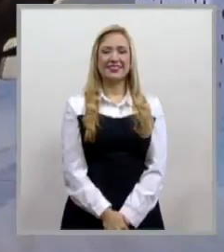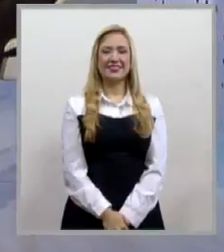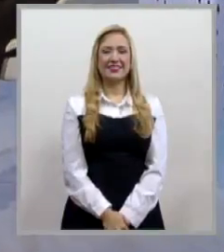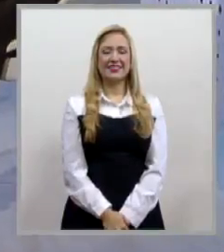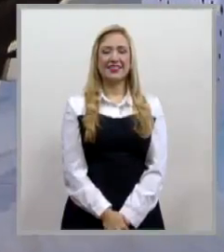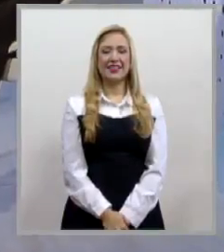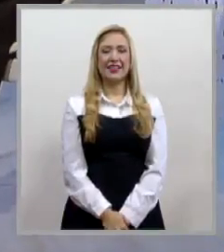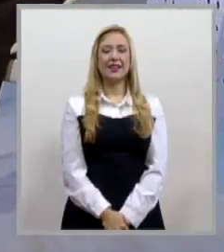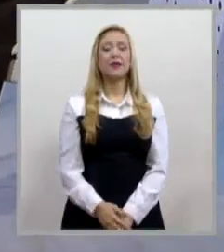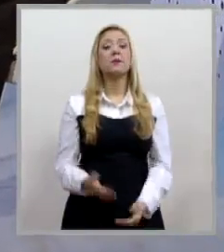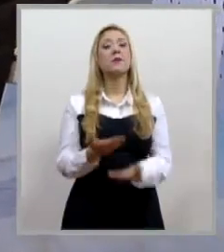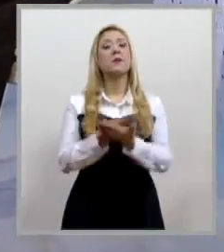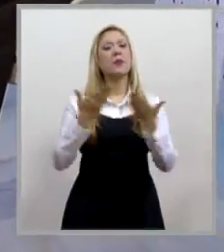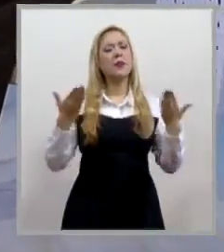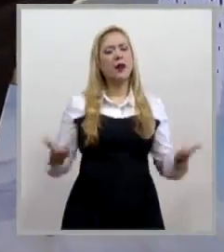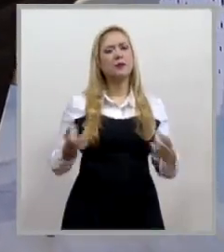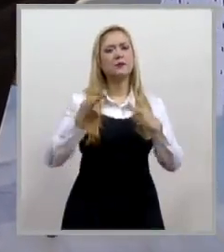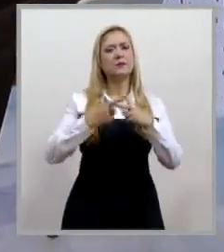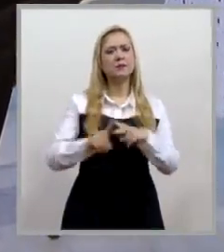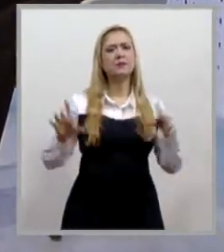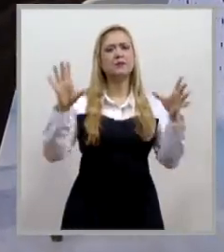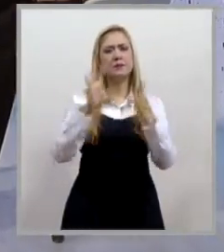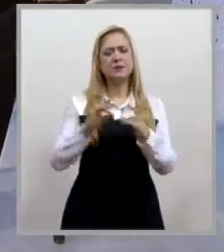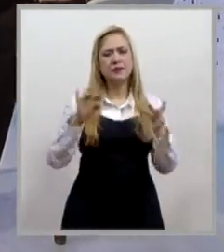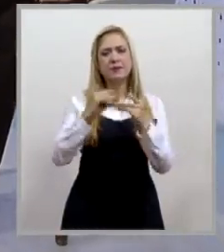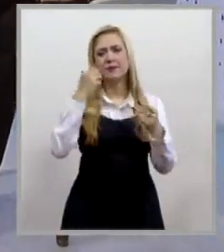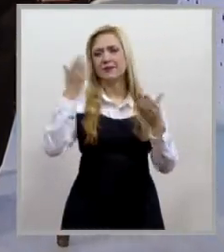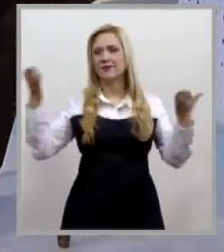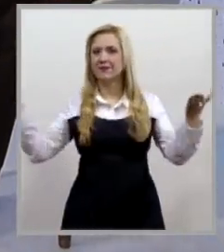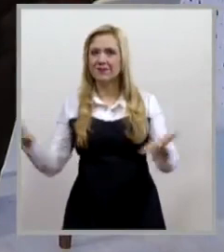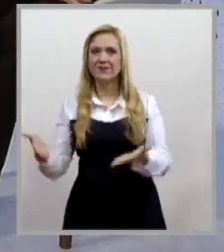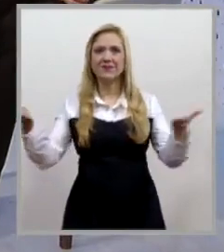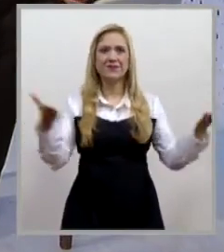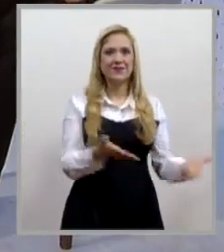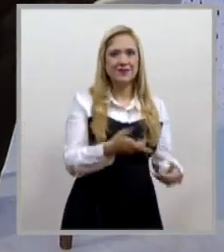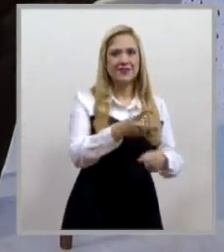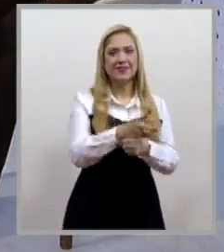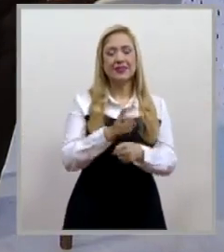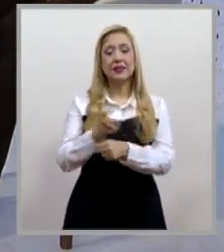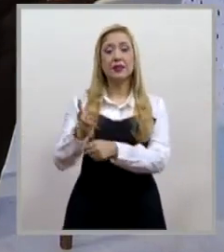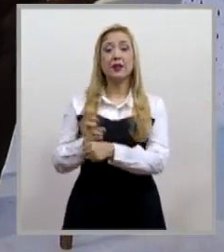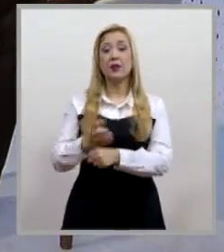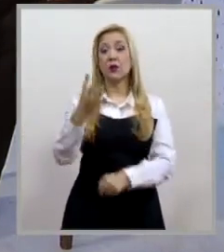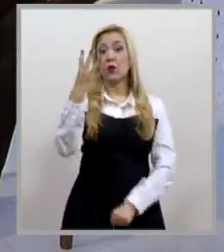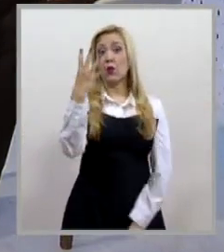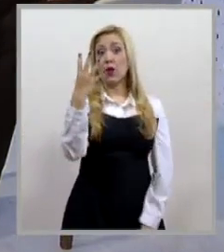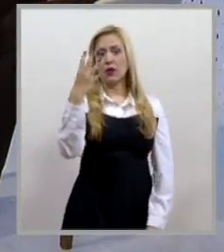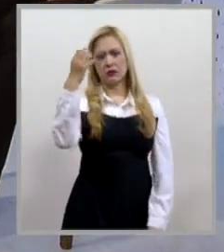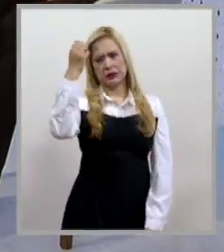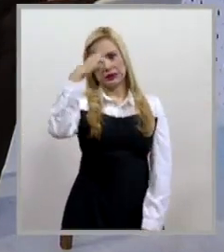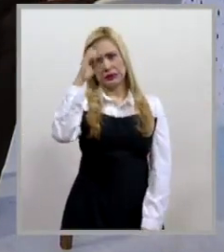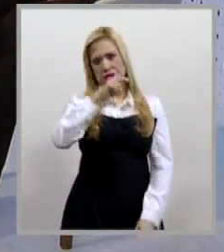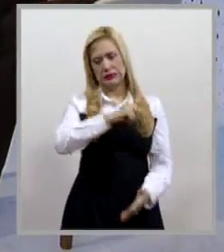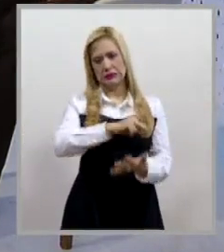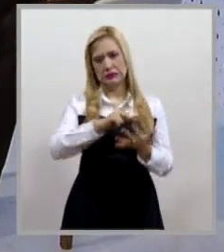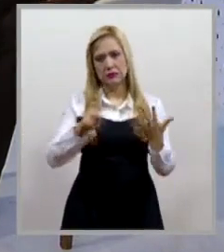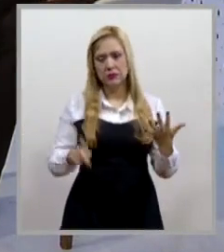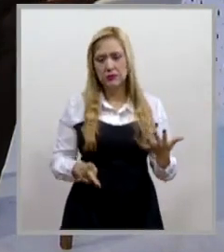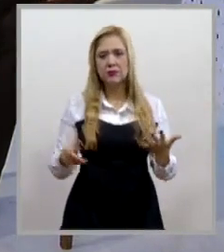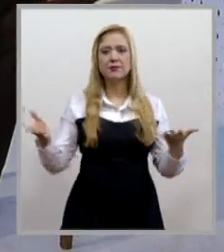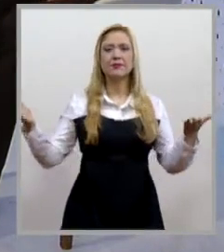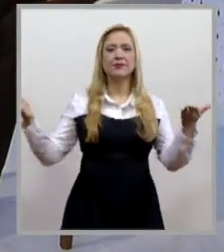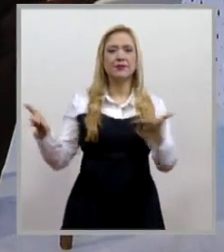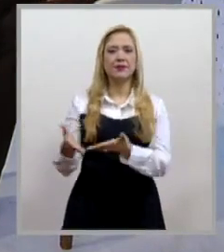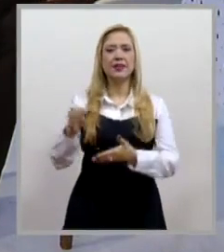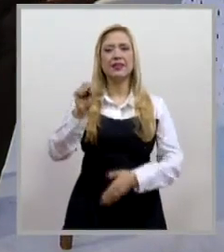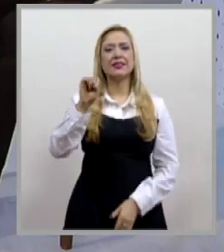Bueno, pues para abrir la conversación me gustaría presentar a mis invitadas. El día de hoy tengo a 4 expertas en el tema. Presento con mucho gusto